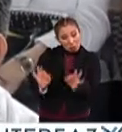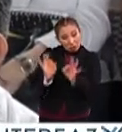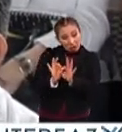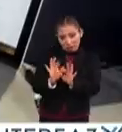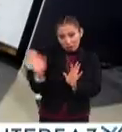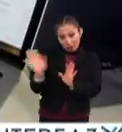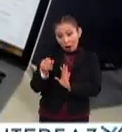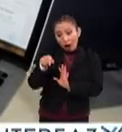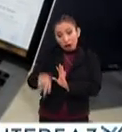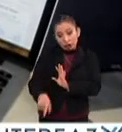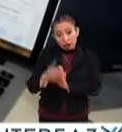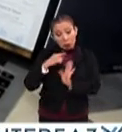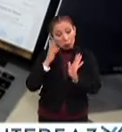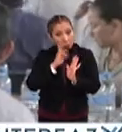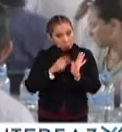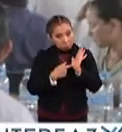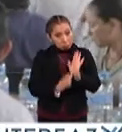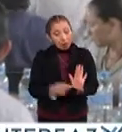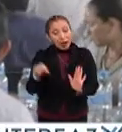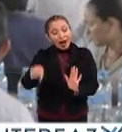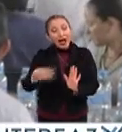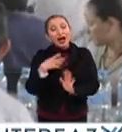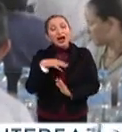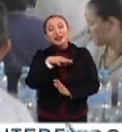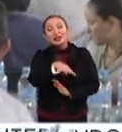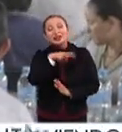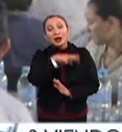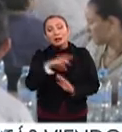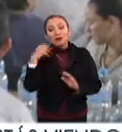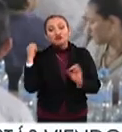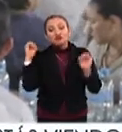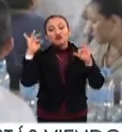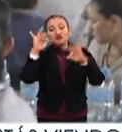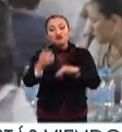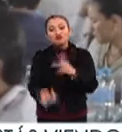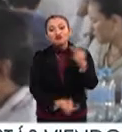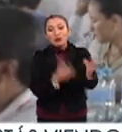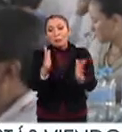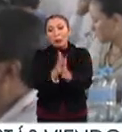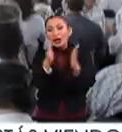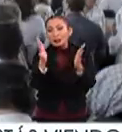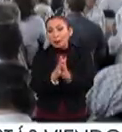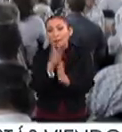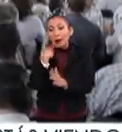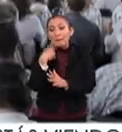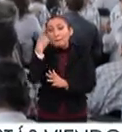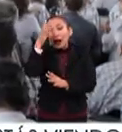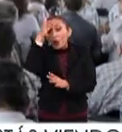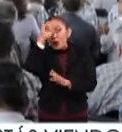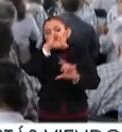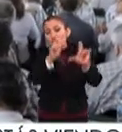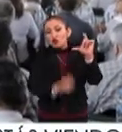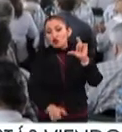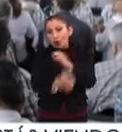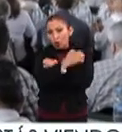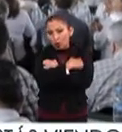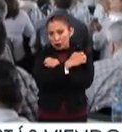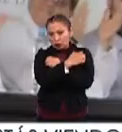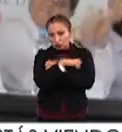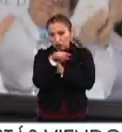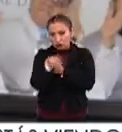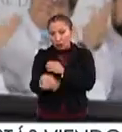propositiva. Ello quedó de manifiesto durante el 19º Foro de Consulta Participativa para el Acuerdo Nacional sobre la